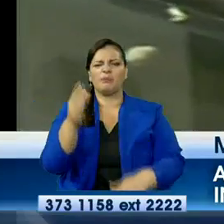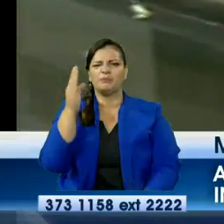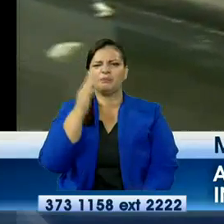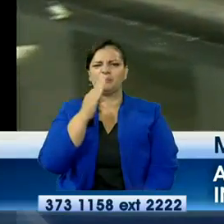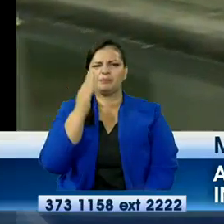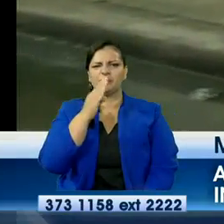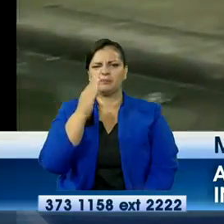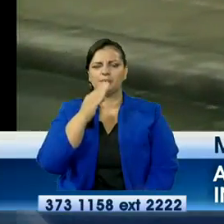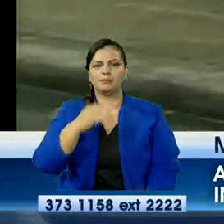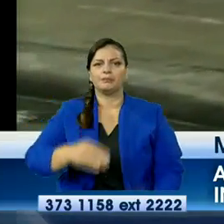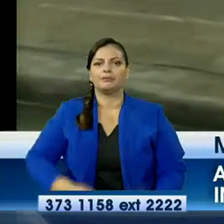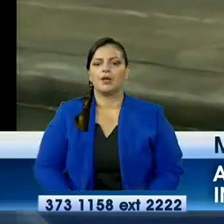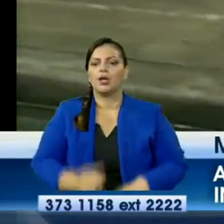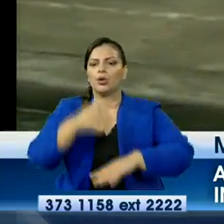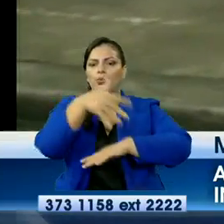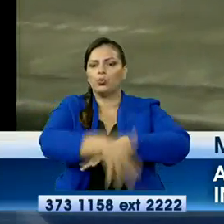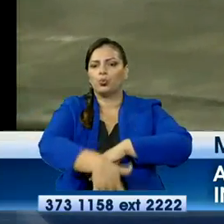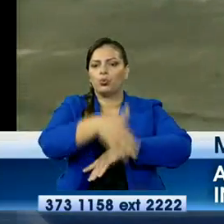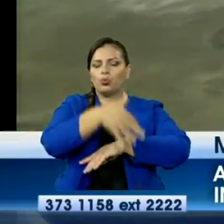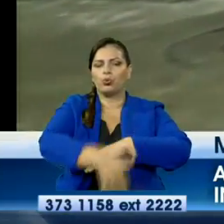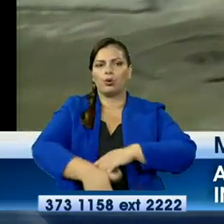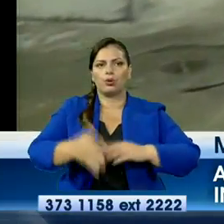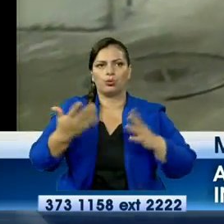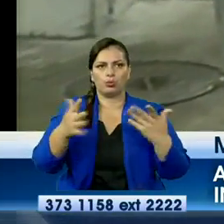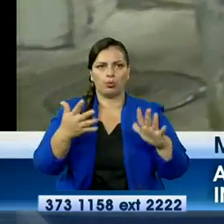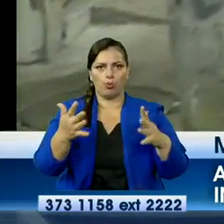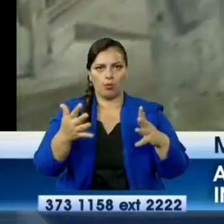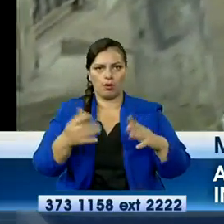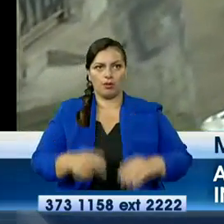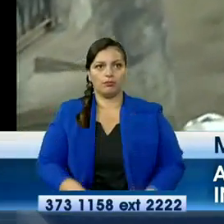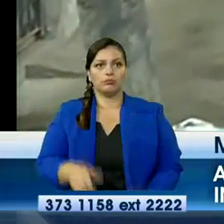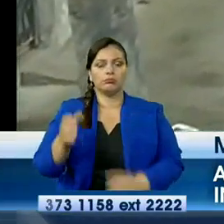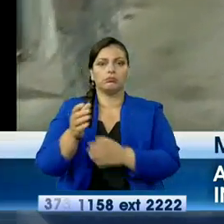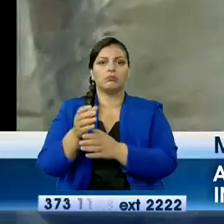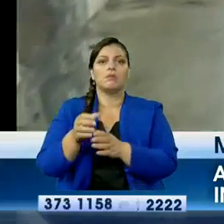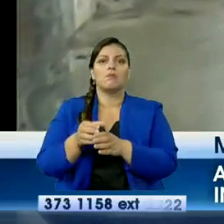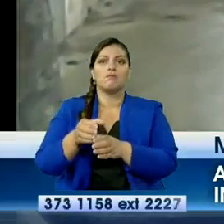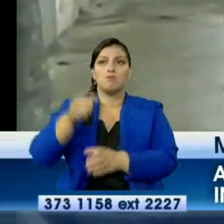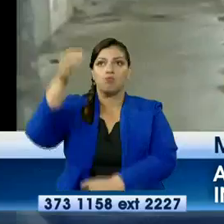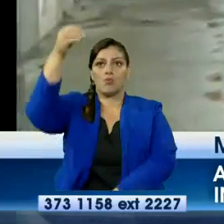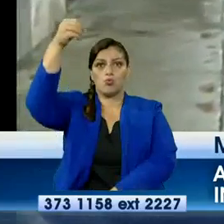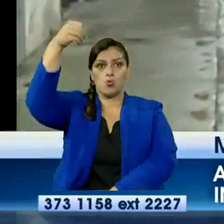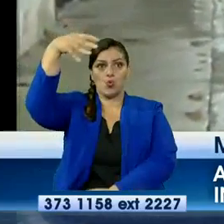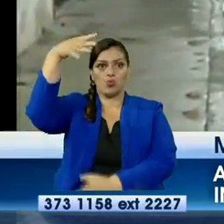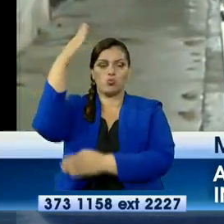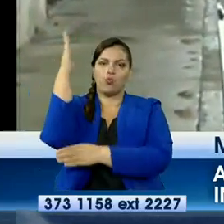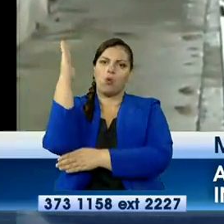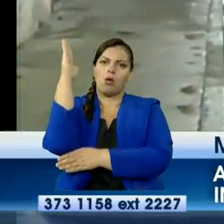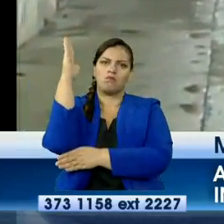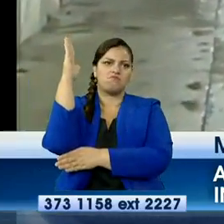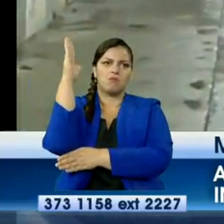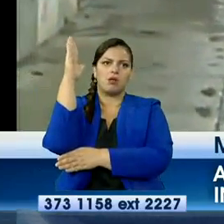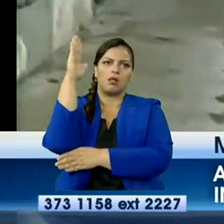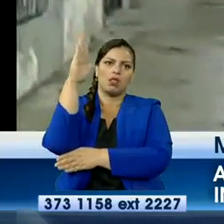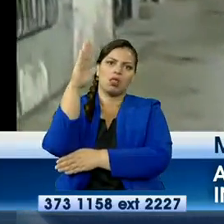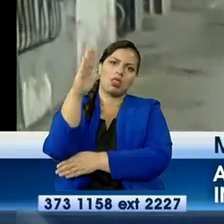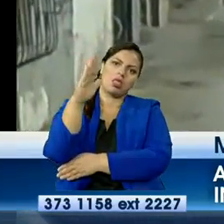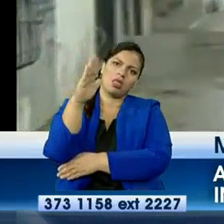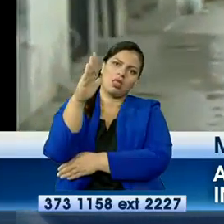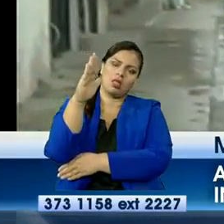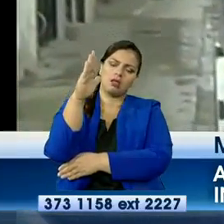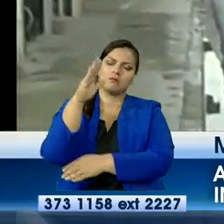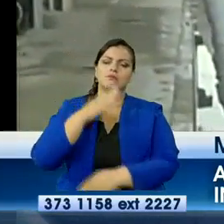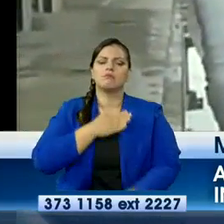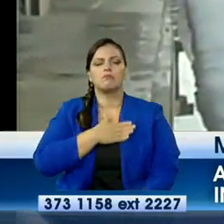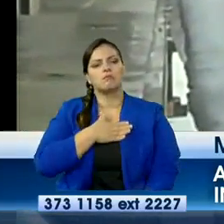agua, estos postes todos tirados a los costados, por favor, ayúdennos por las calles,